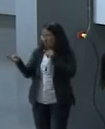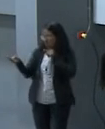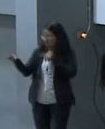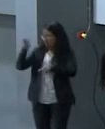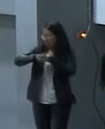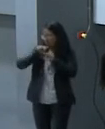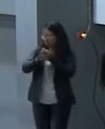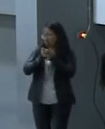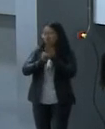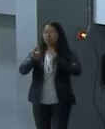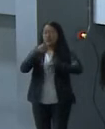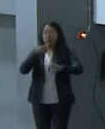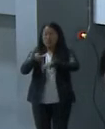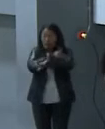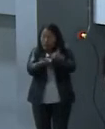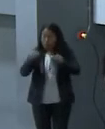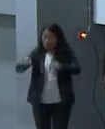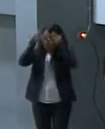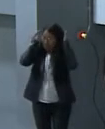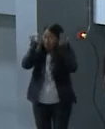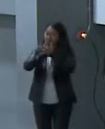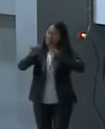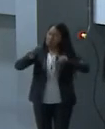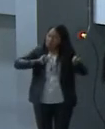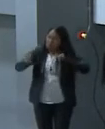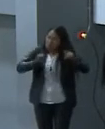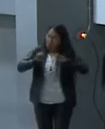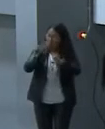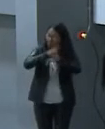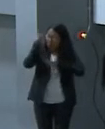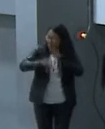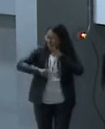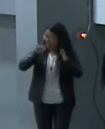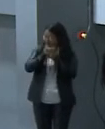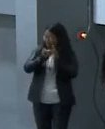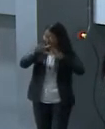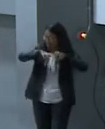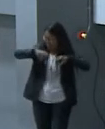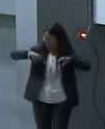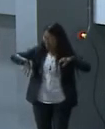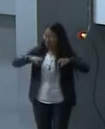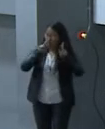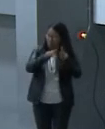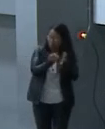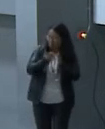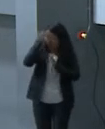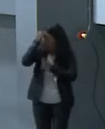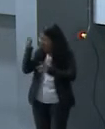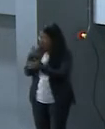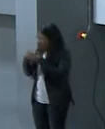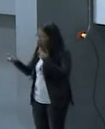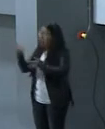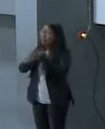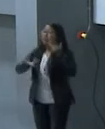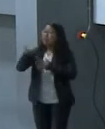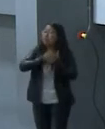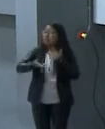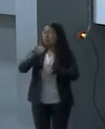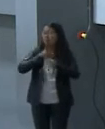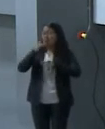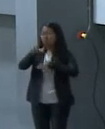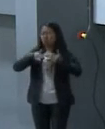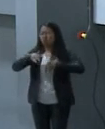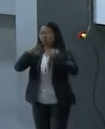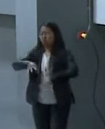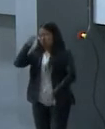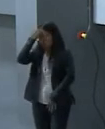trató esto en el espacio multiestamentario, recuerdo y ustedes recordarán, se nos hizo énfasis, necesitamos hablar de formalización docente